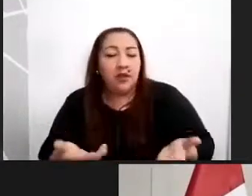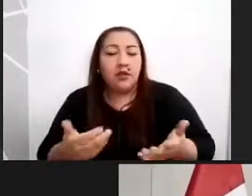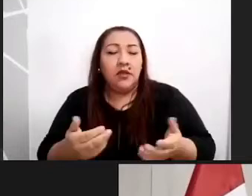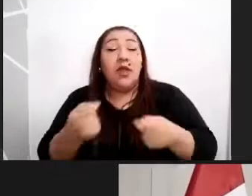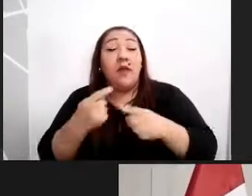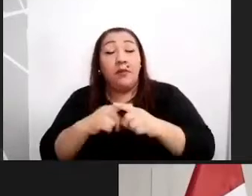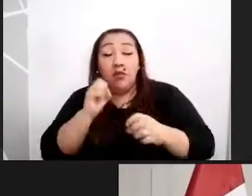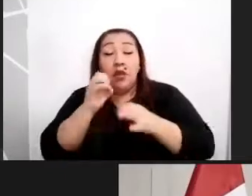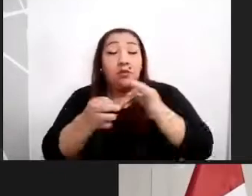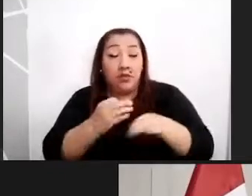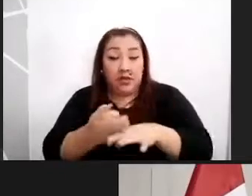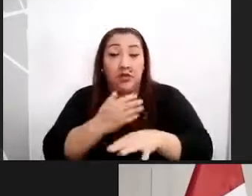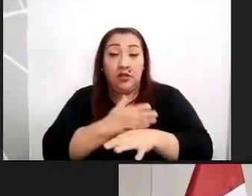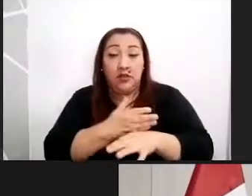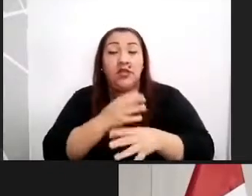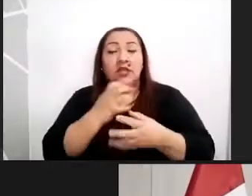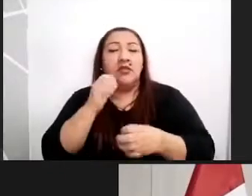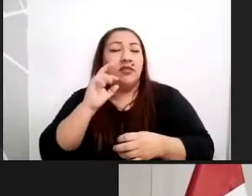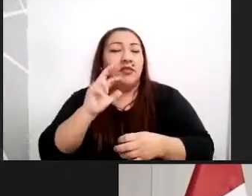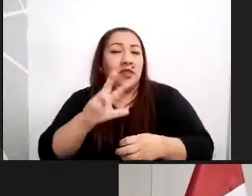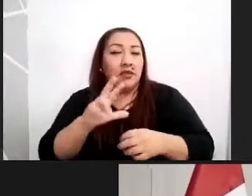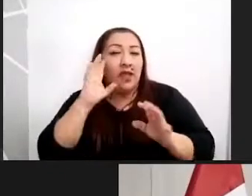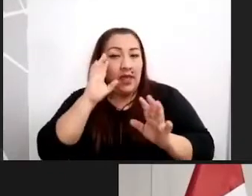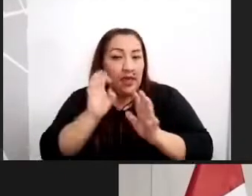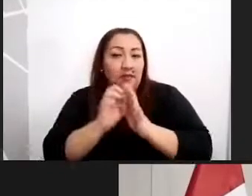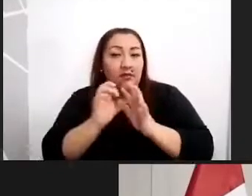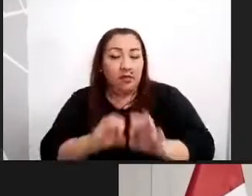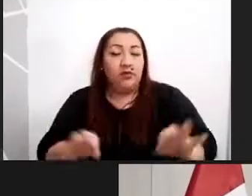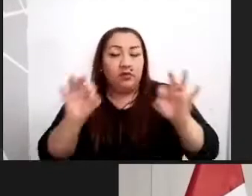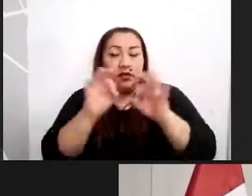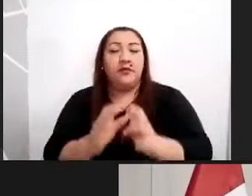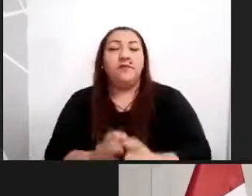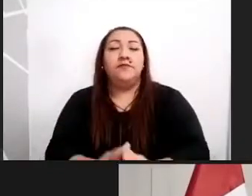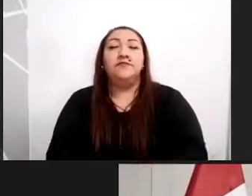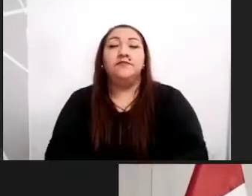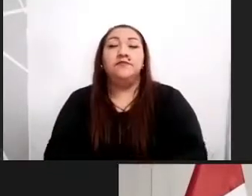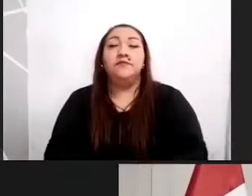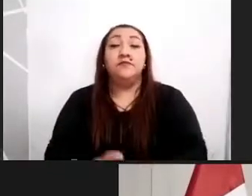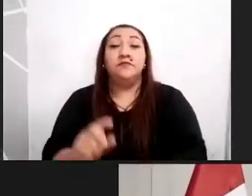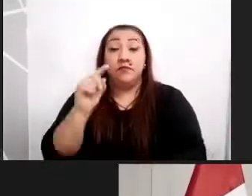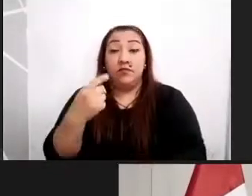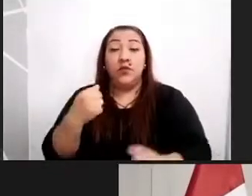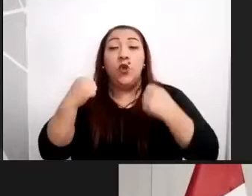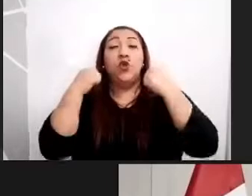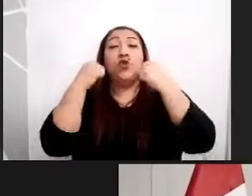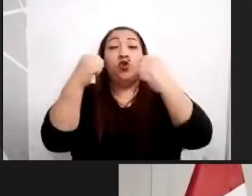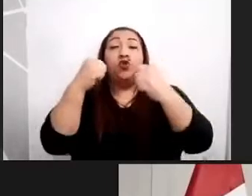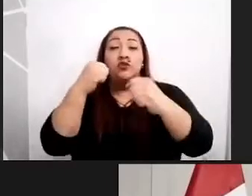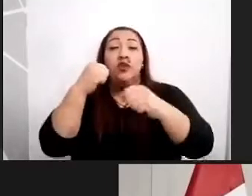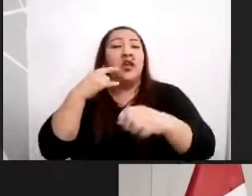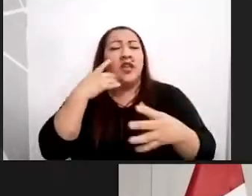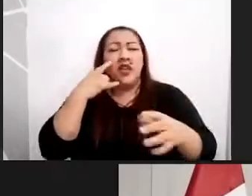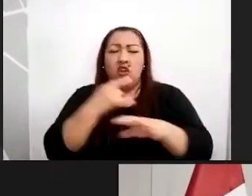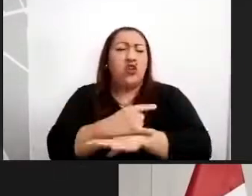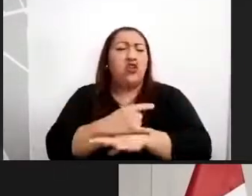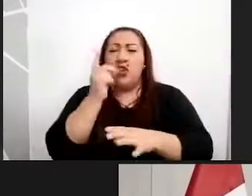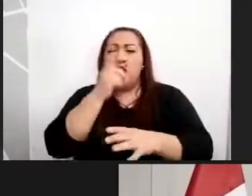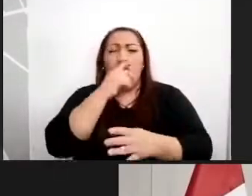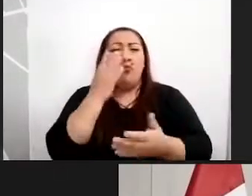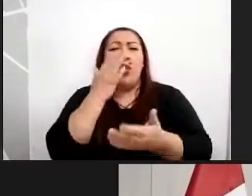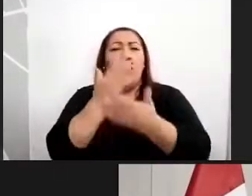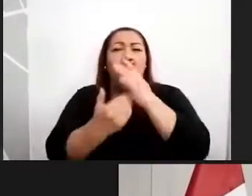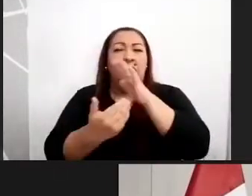iniciales quisiera resaltar unos 3 ejemplos, ¿no? El primero es la lucha contra la discriminación y la violencia de